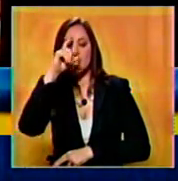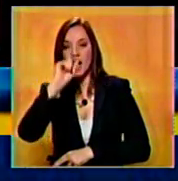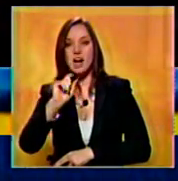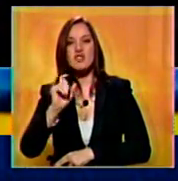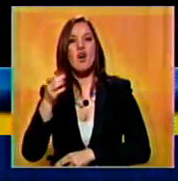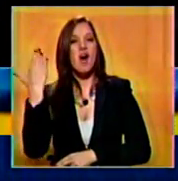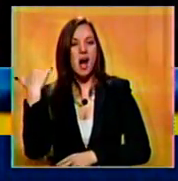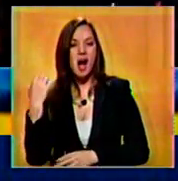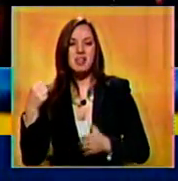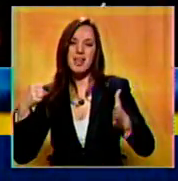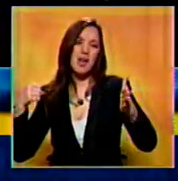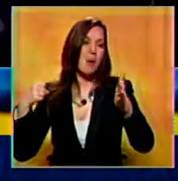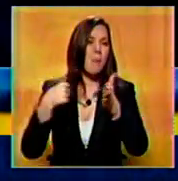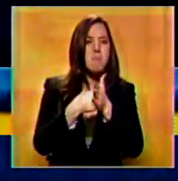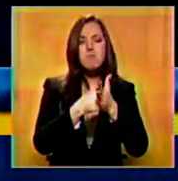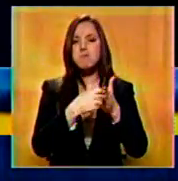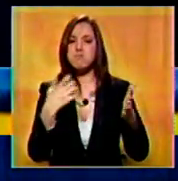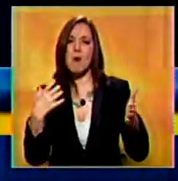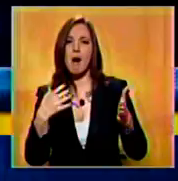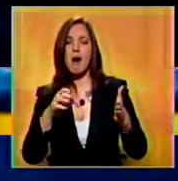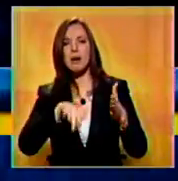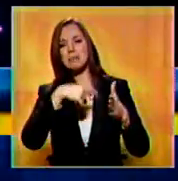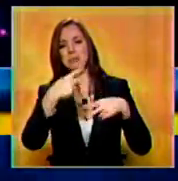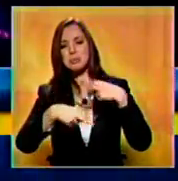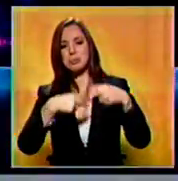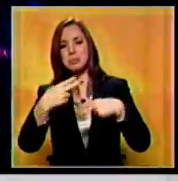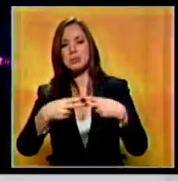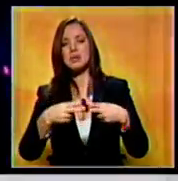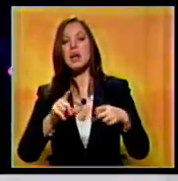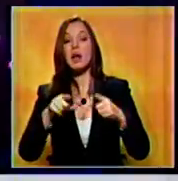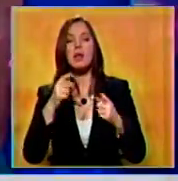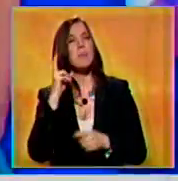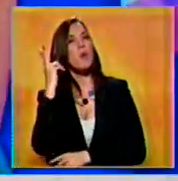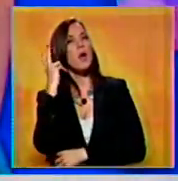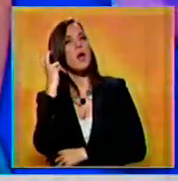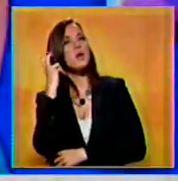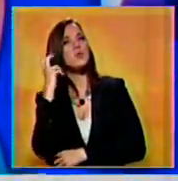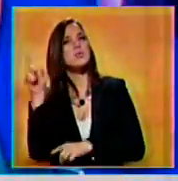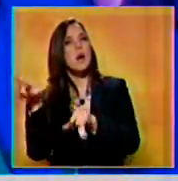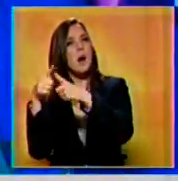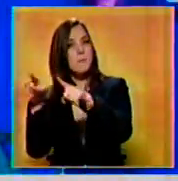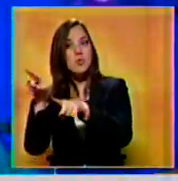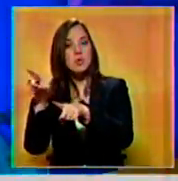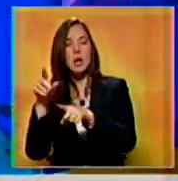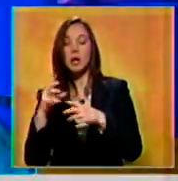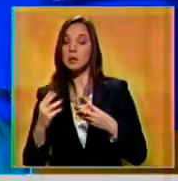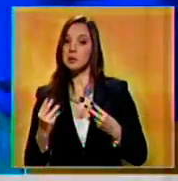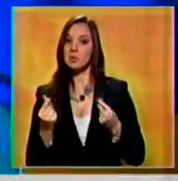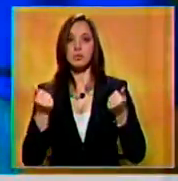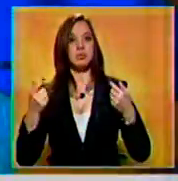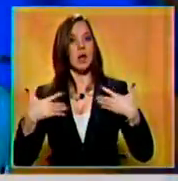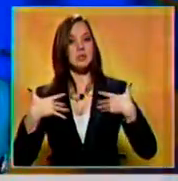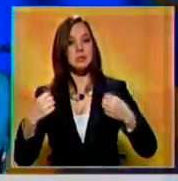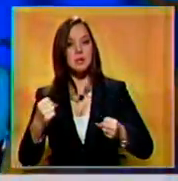terrible accidente automovilístico se recuperó escuchando su música. Así llegamos una vez más al final. Yo soy Federica